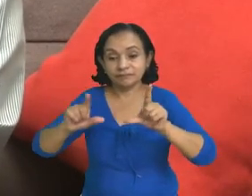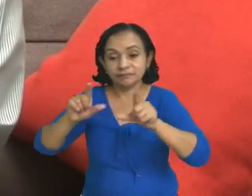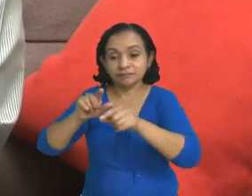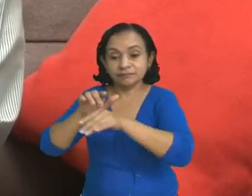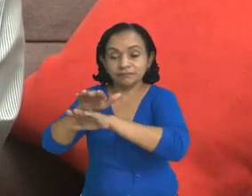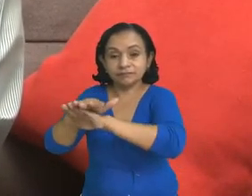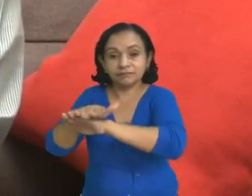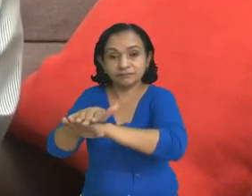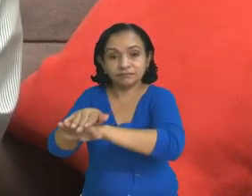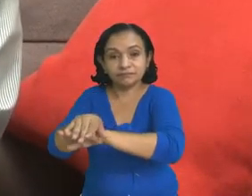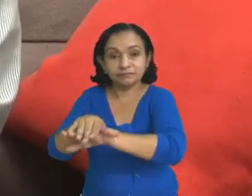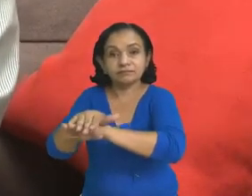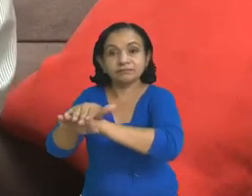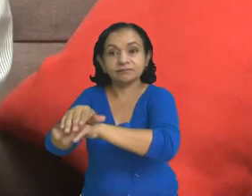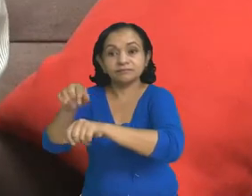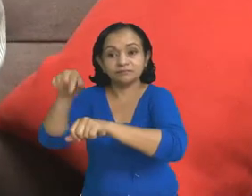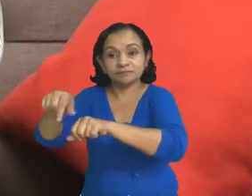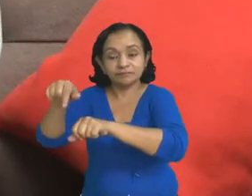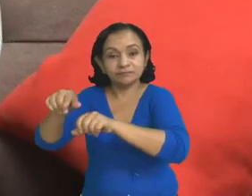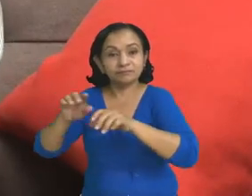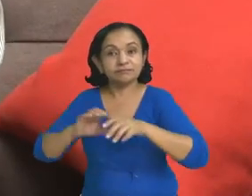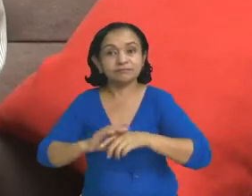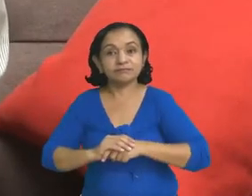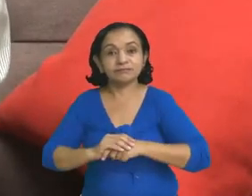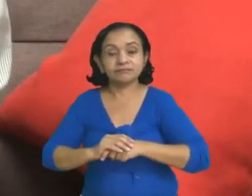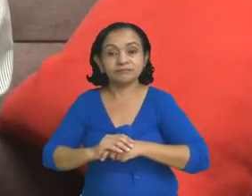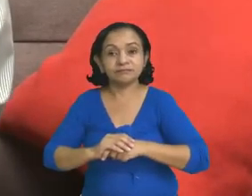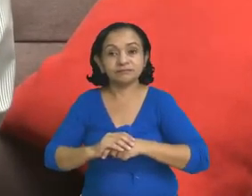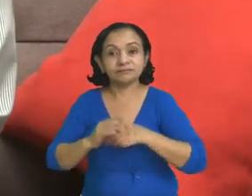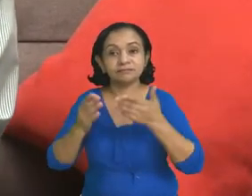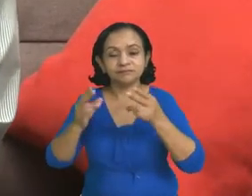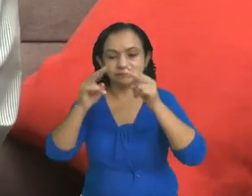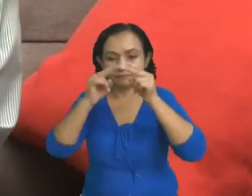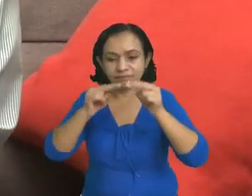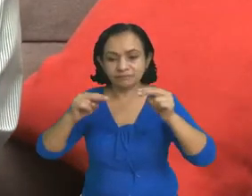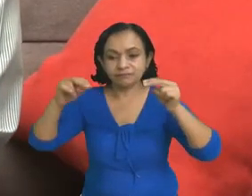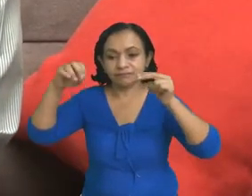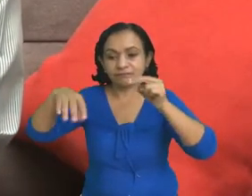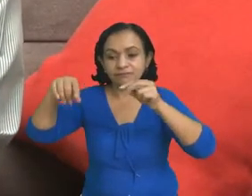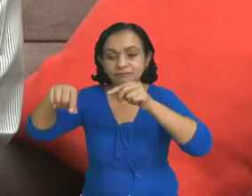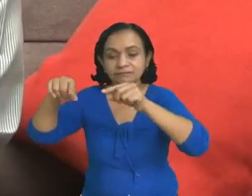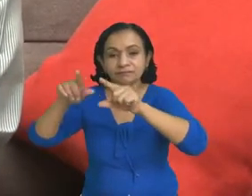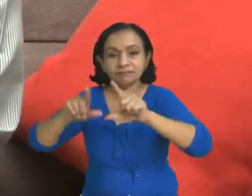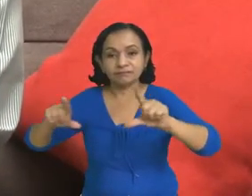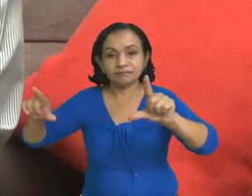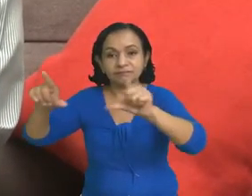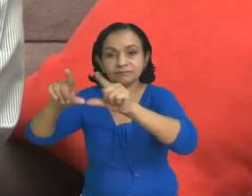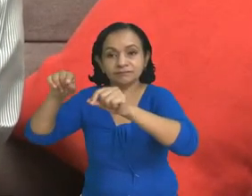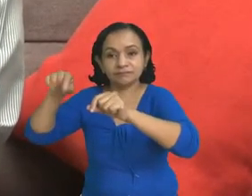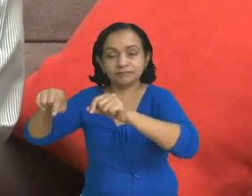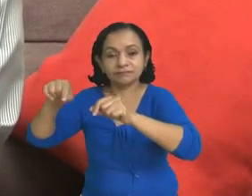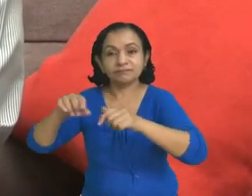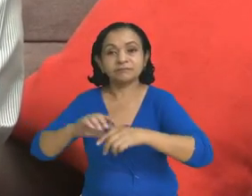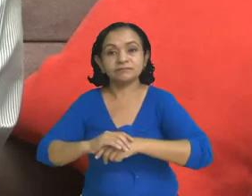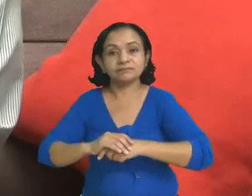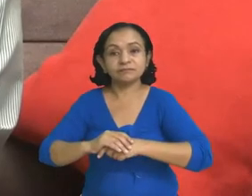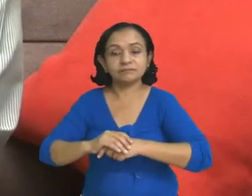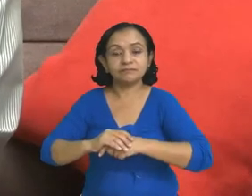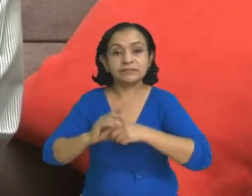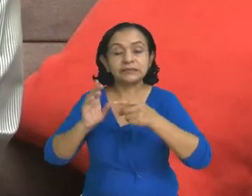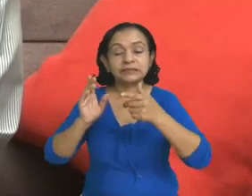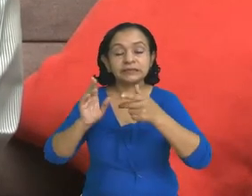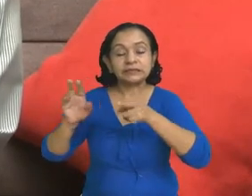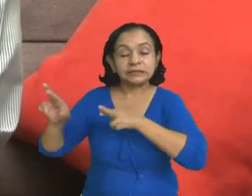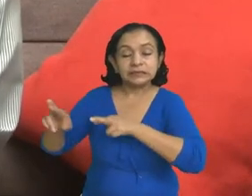región. Inclusive y llevar también la energía eléctrica a la Cruz de Río